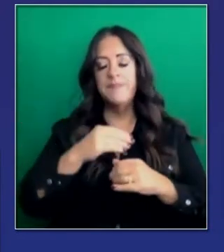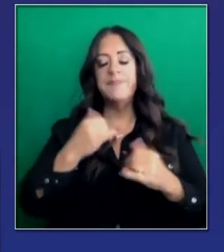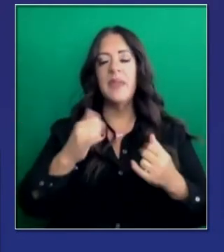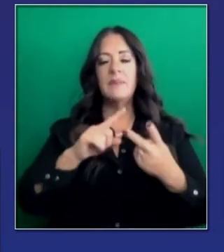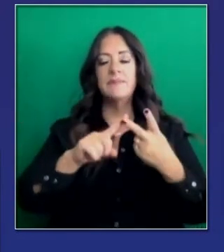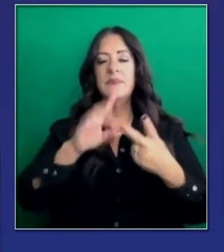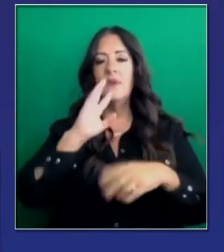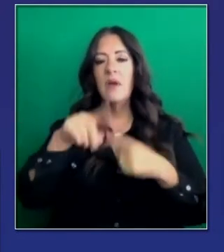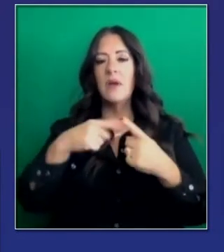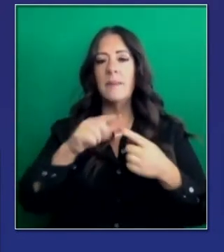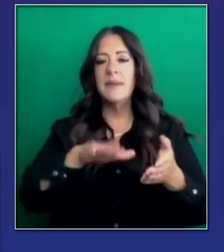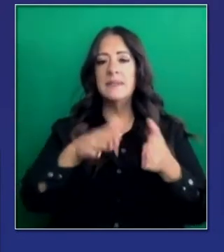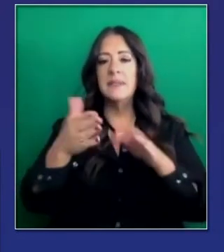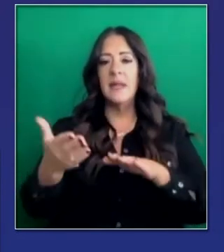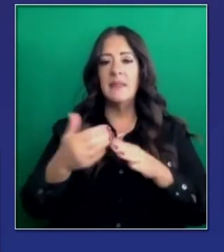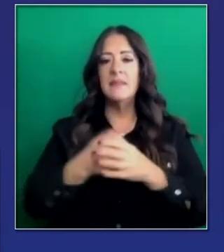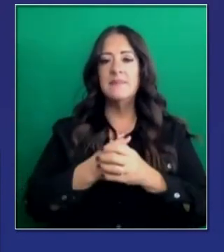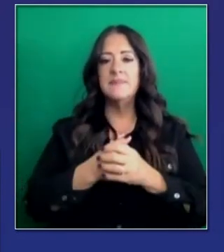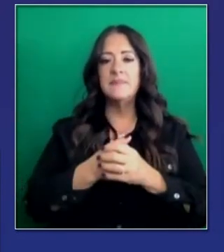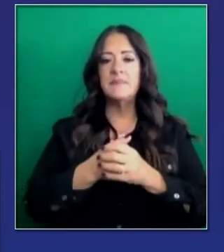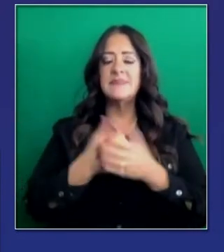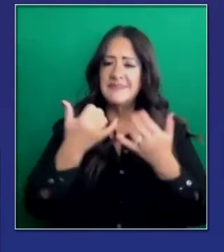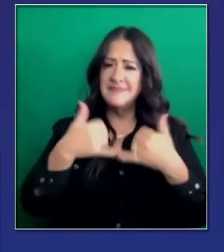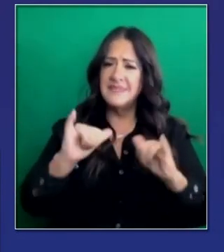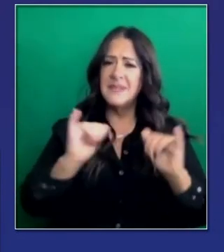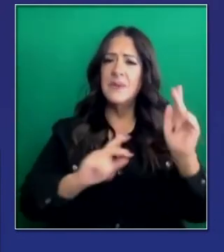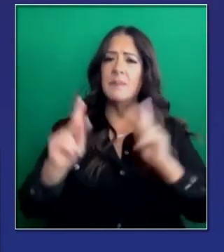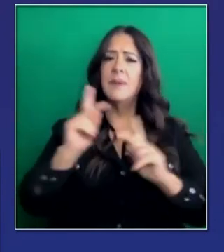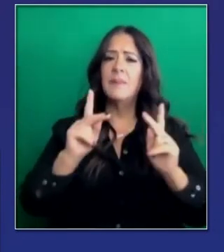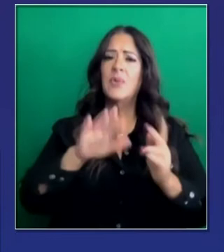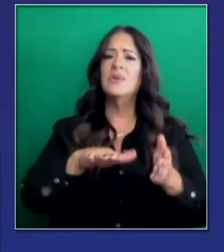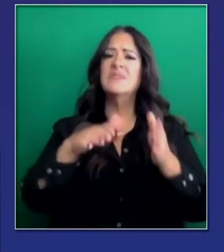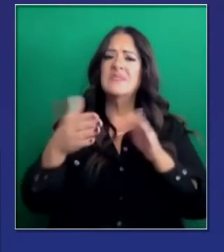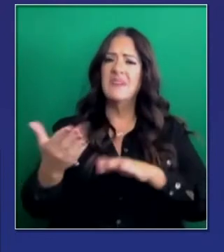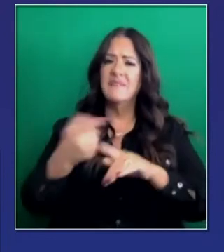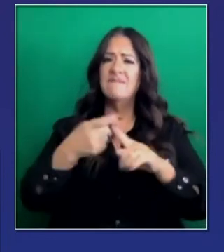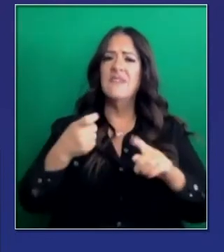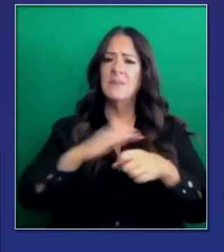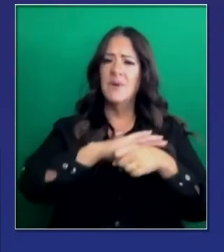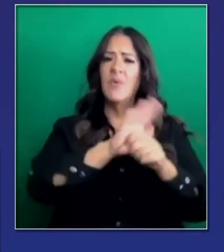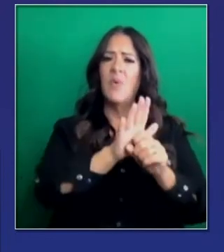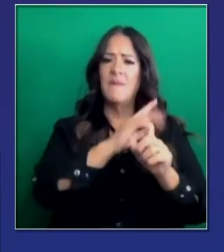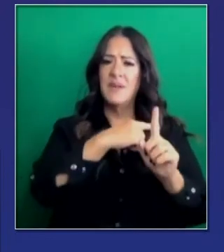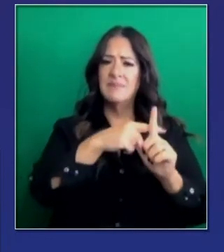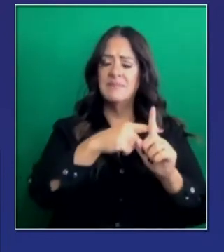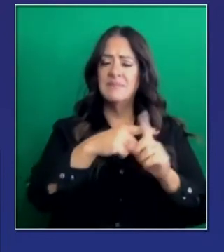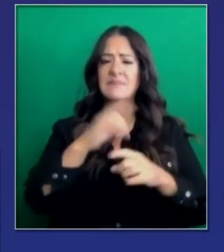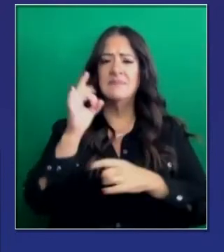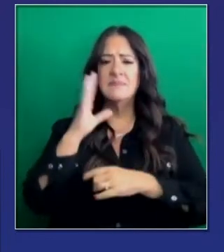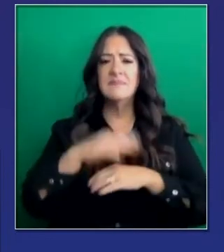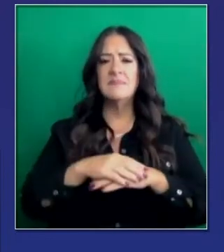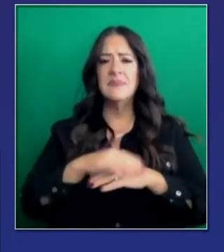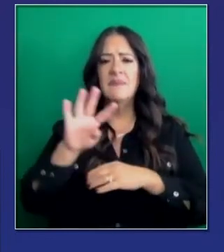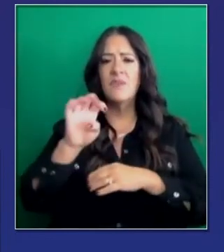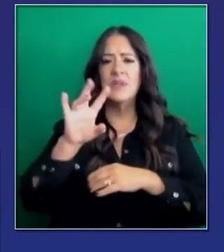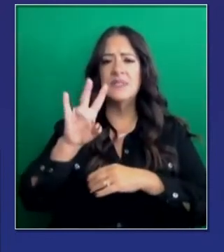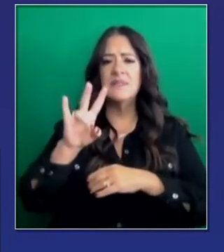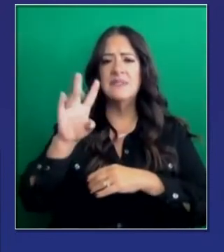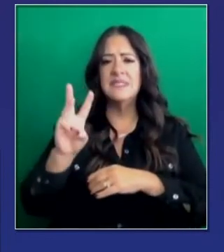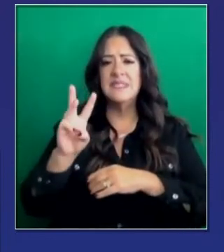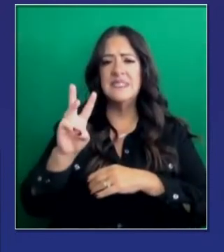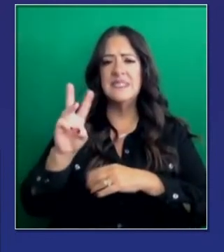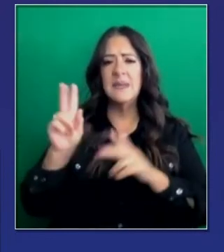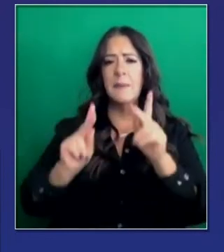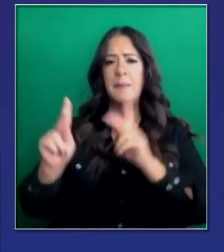casa en cuanto a muertes vemos que hay un número importante de personas que han perdido su vida por la pandemia con un promedio de 476 personas en los últimos